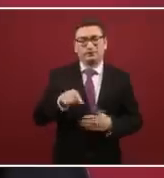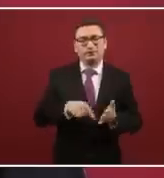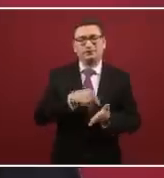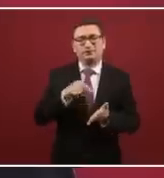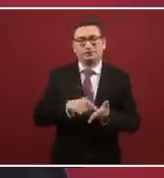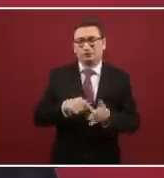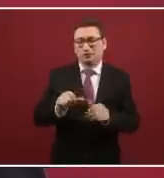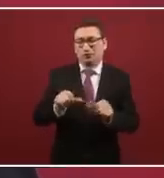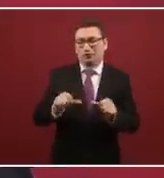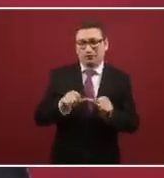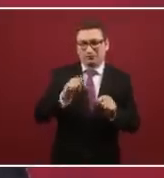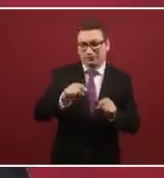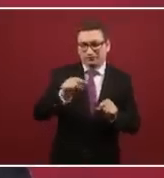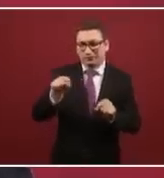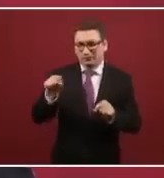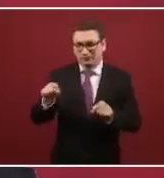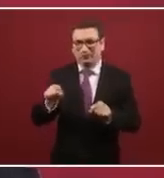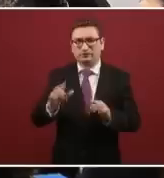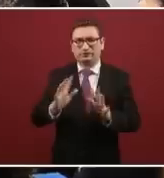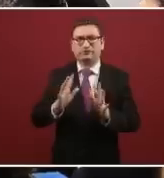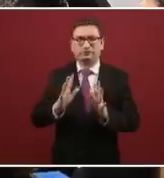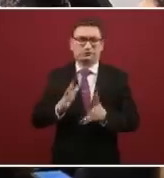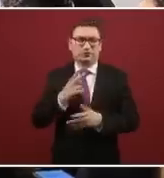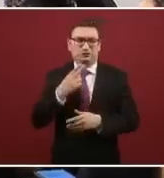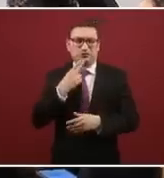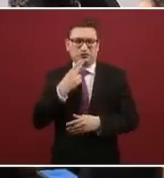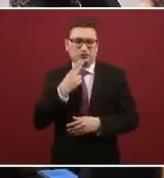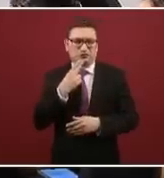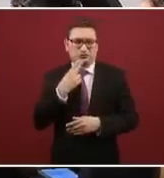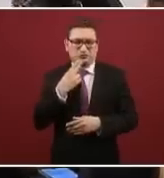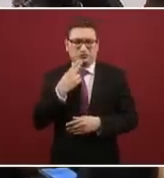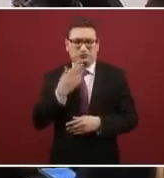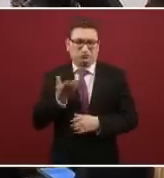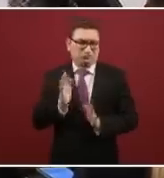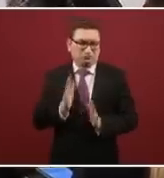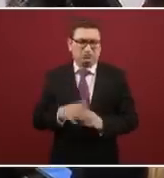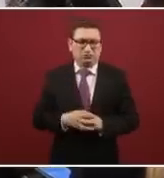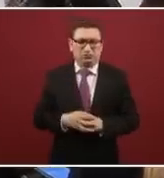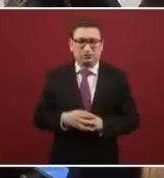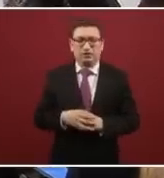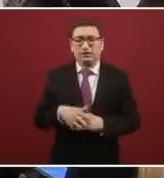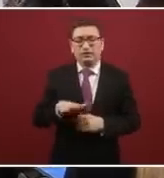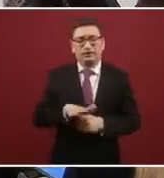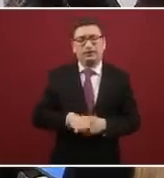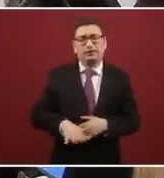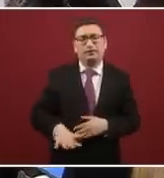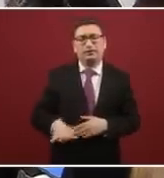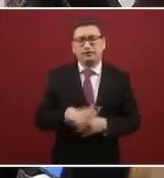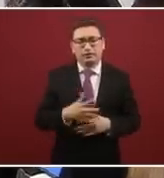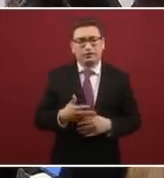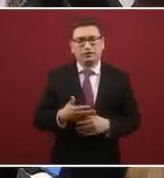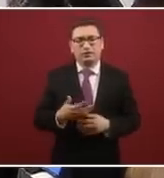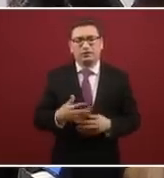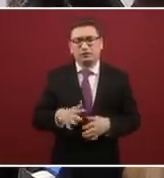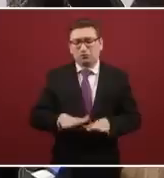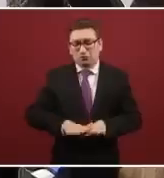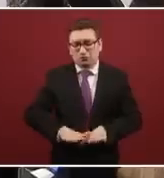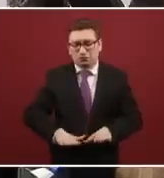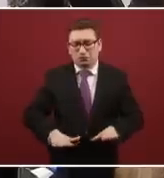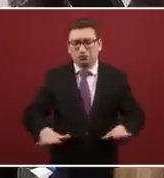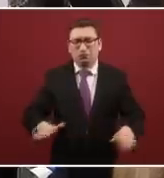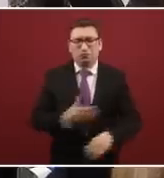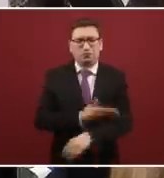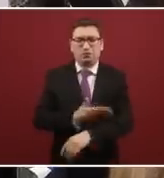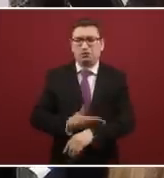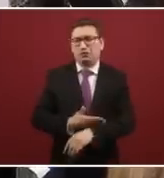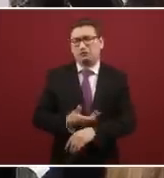vamos a decir, impactadas, que ya no son los pisos de madera. Aquí,